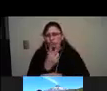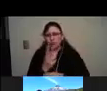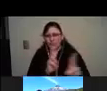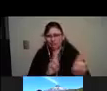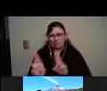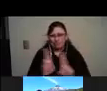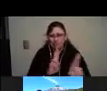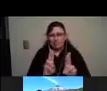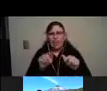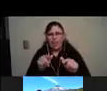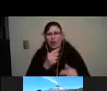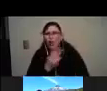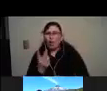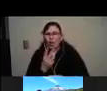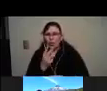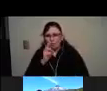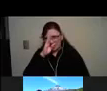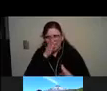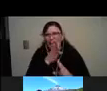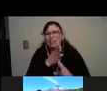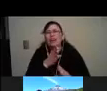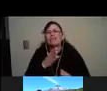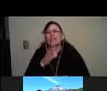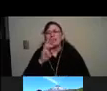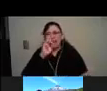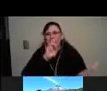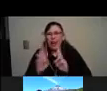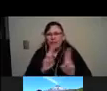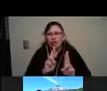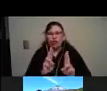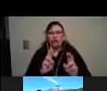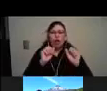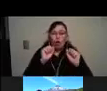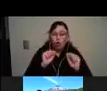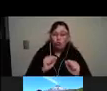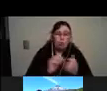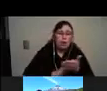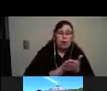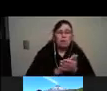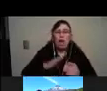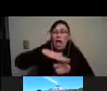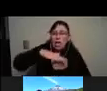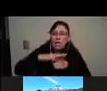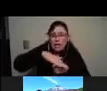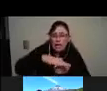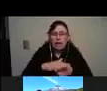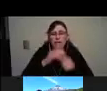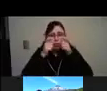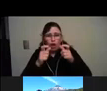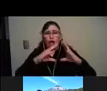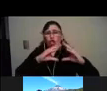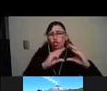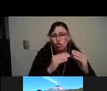manera directa, ambos relacionados con los mecanismos de movimiento voluntario, de control postural, de equilibrio y de regulación del tono,